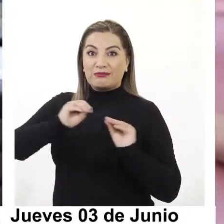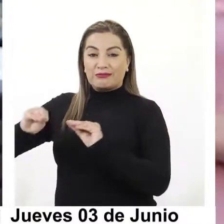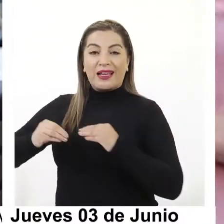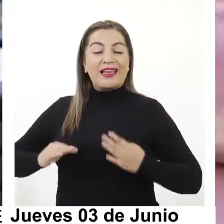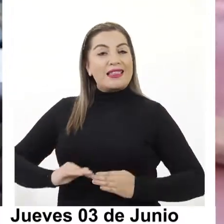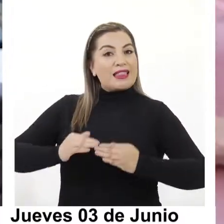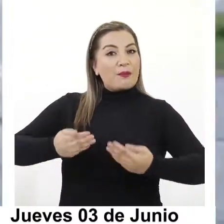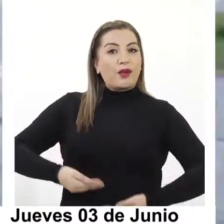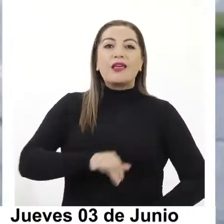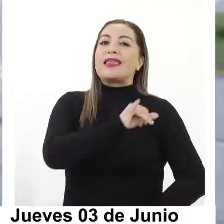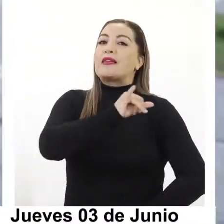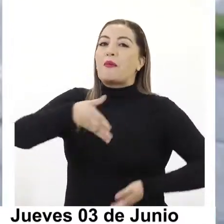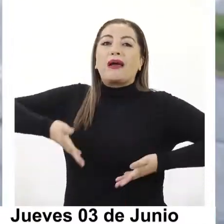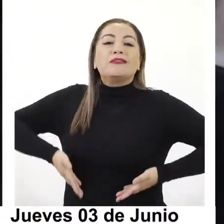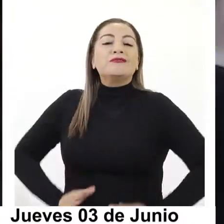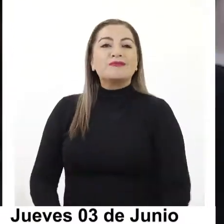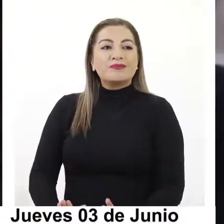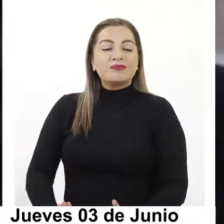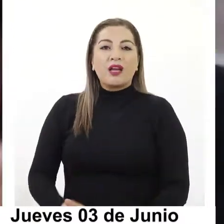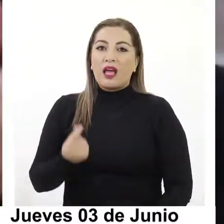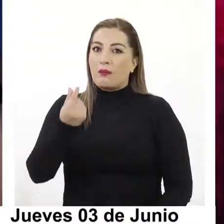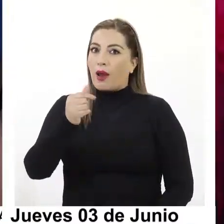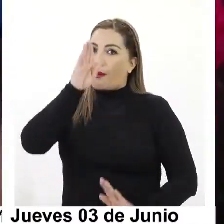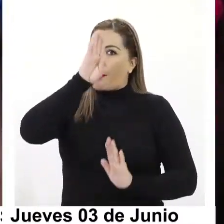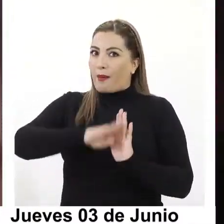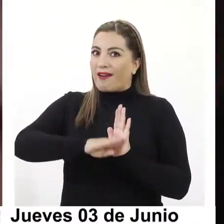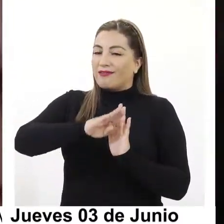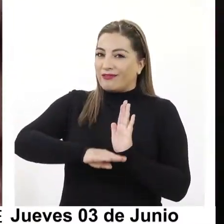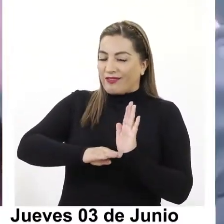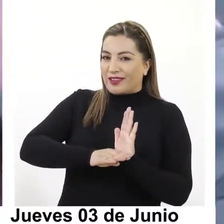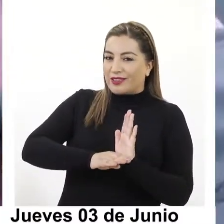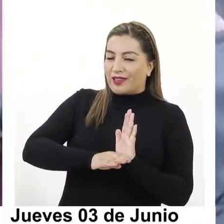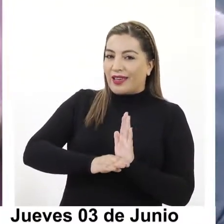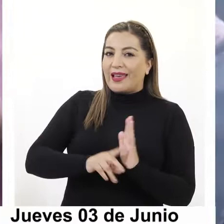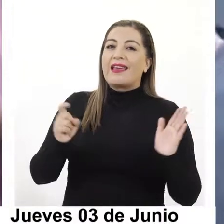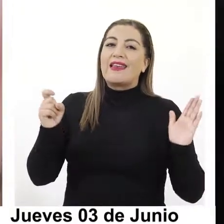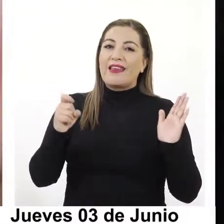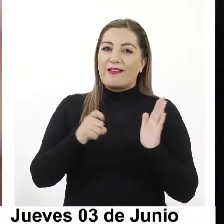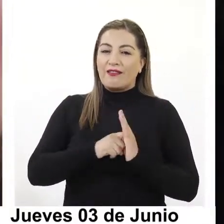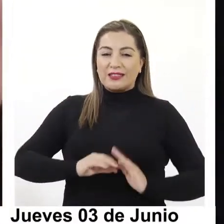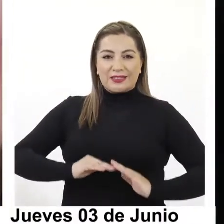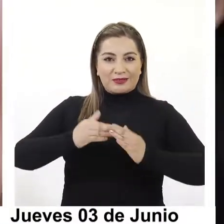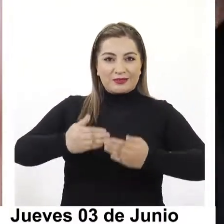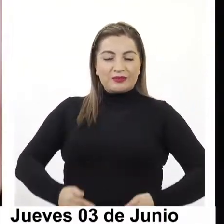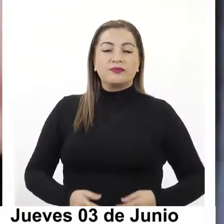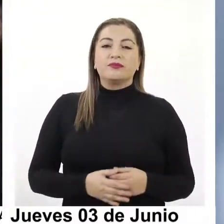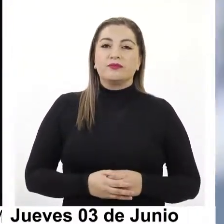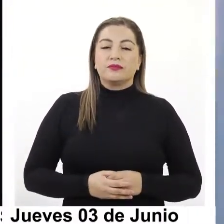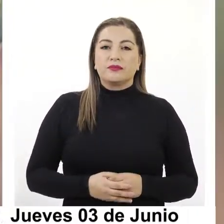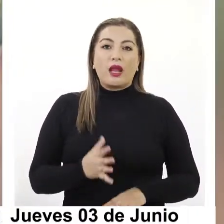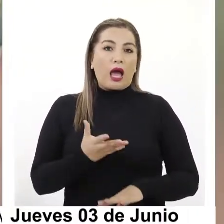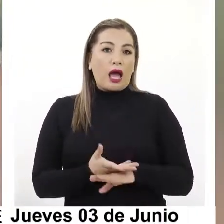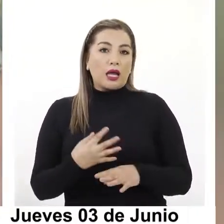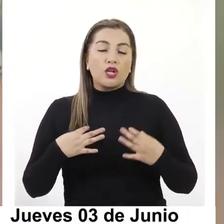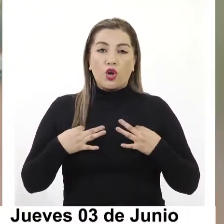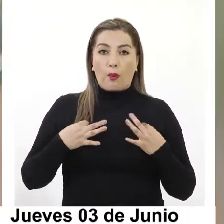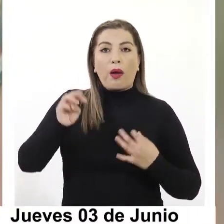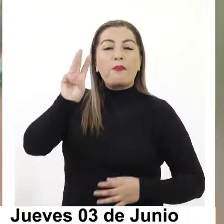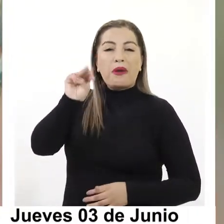embarazo y en el postnatal, bajando los costos de las vestimentas en el periodo de la gravidez. Ya hay ropa para